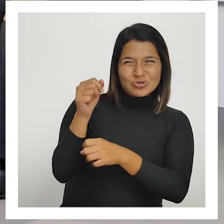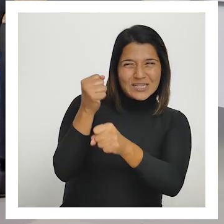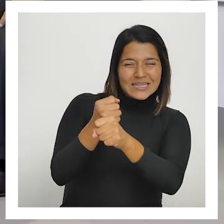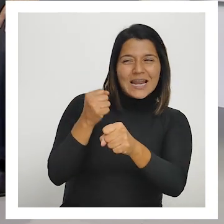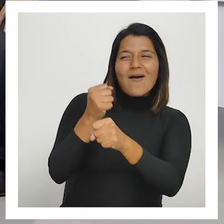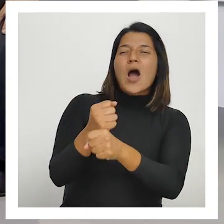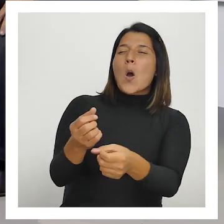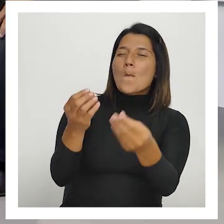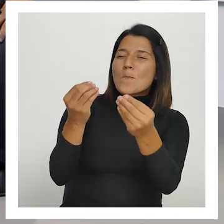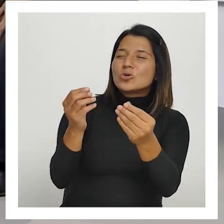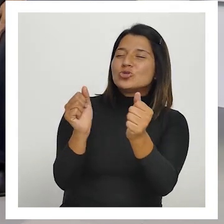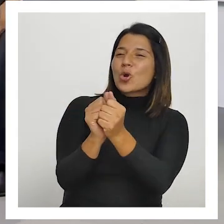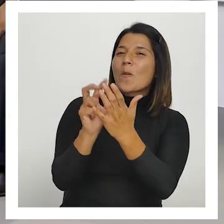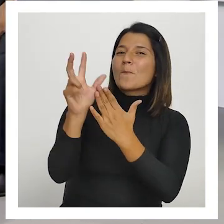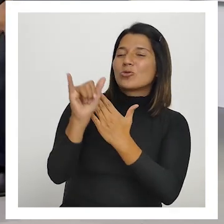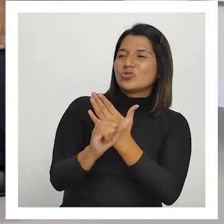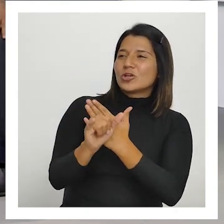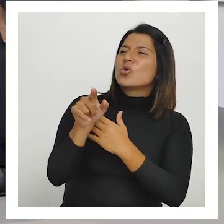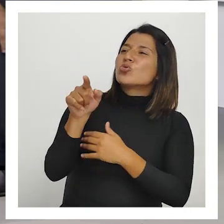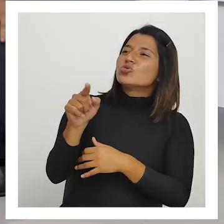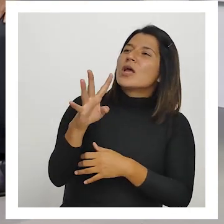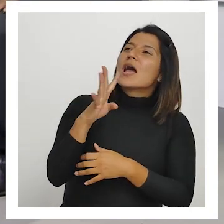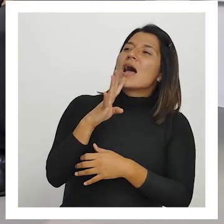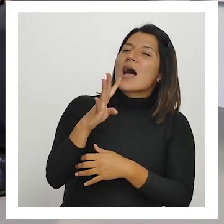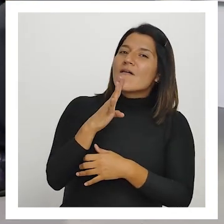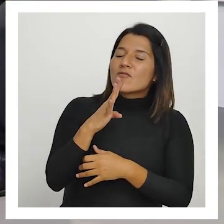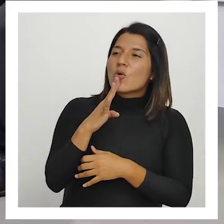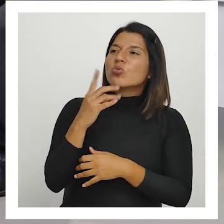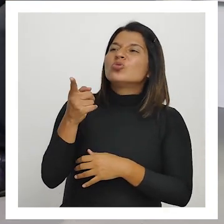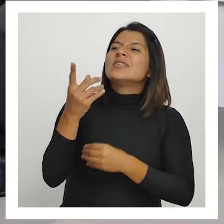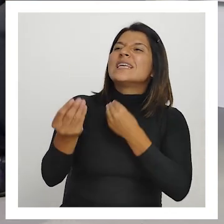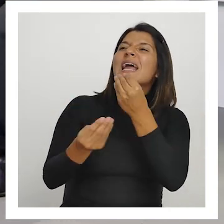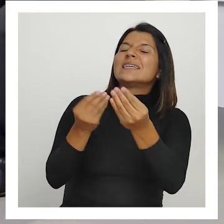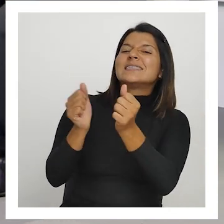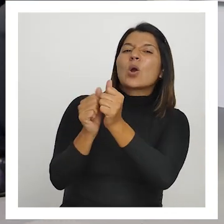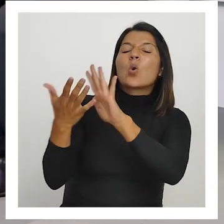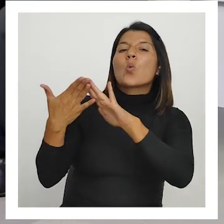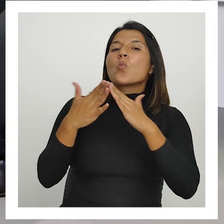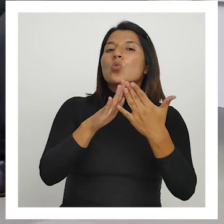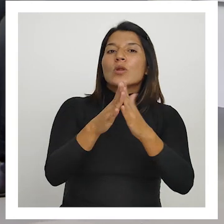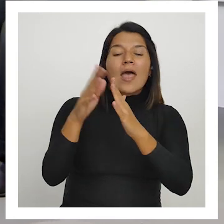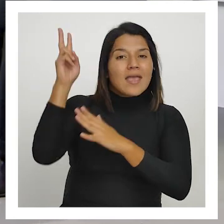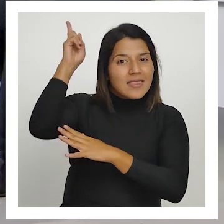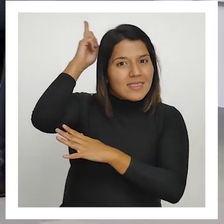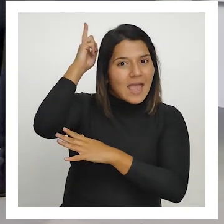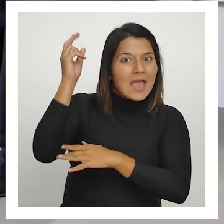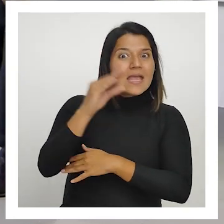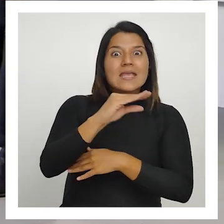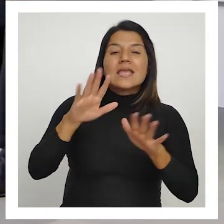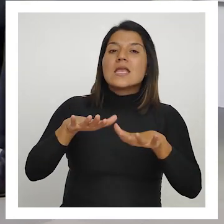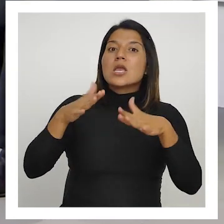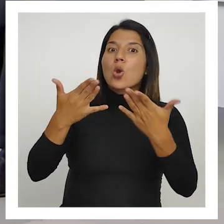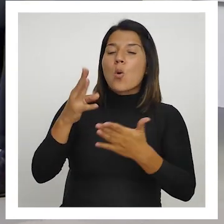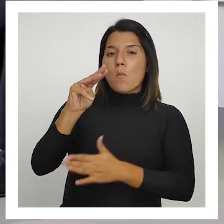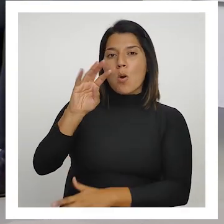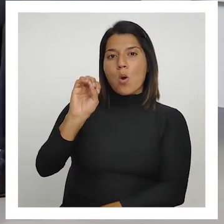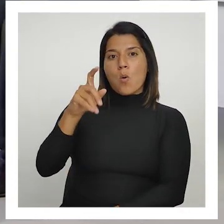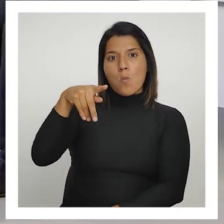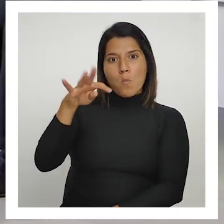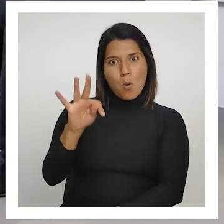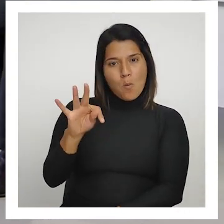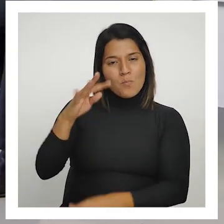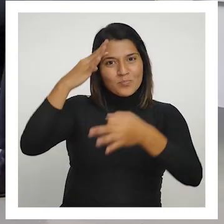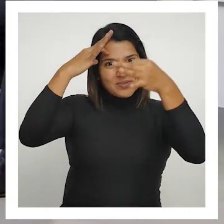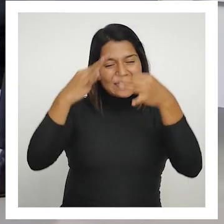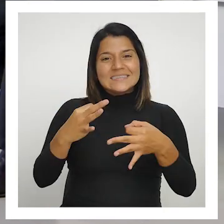Rey Curré y lo que están haciendo con las comunidades indígenas, y cómo el MOP decide